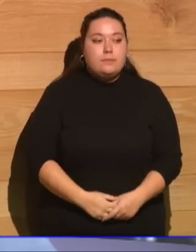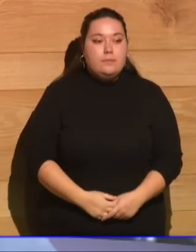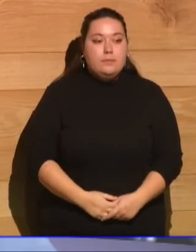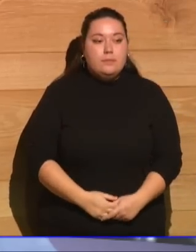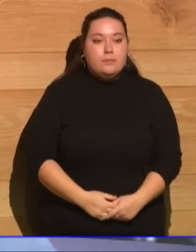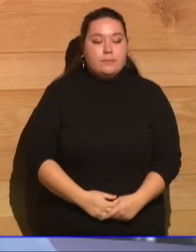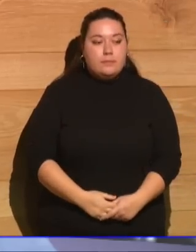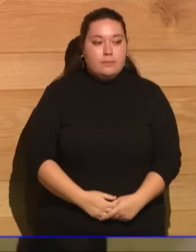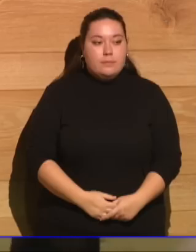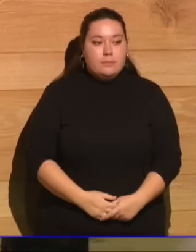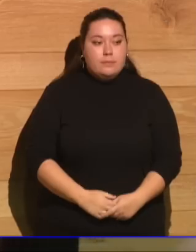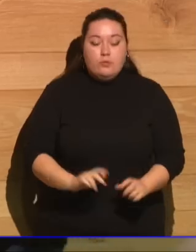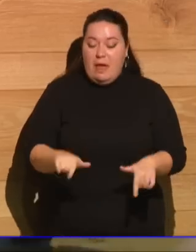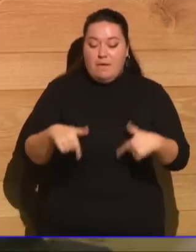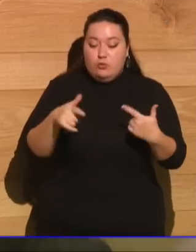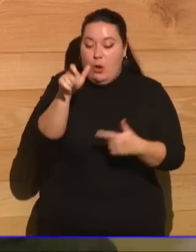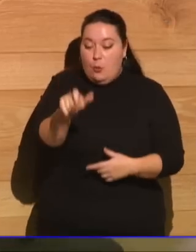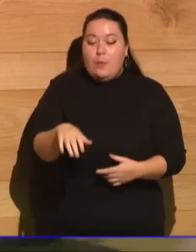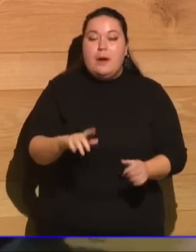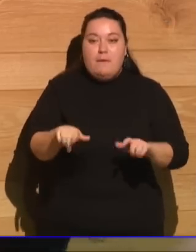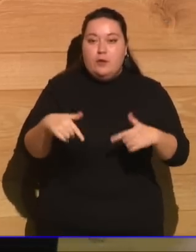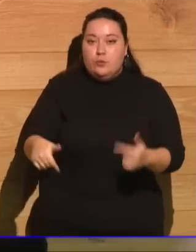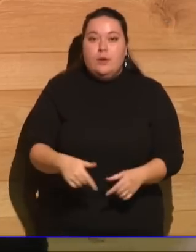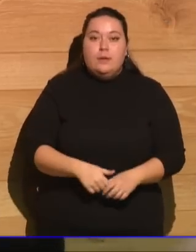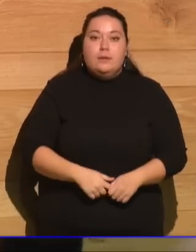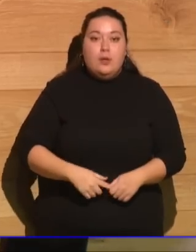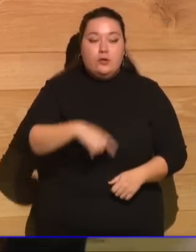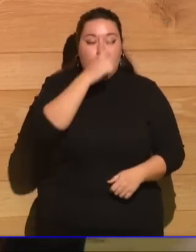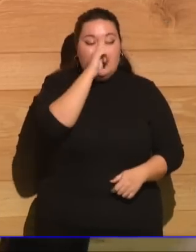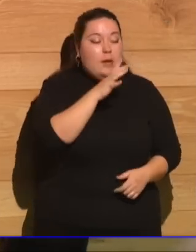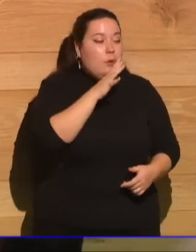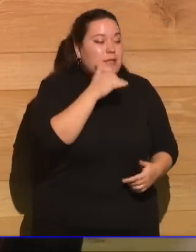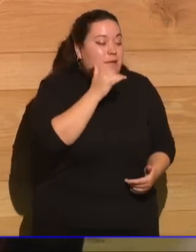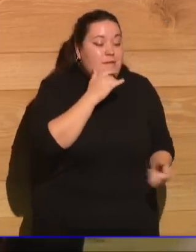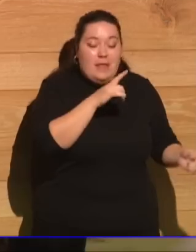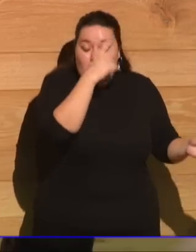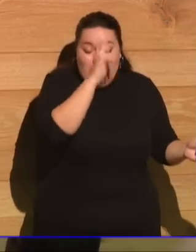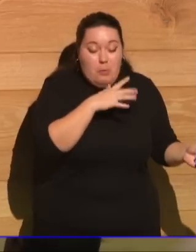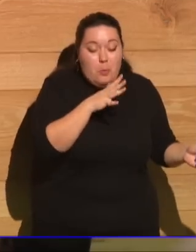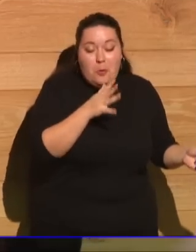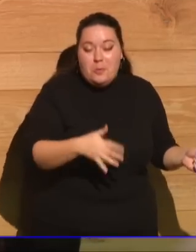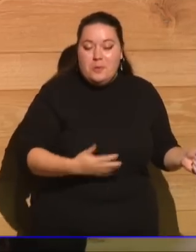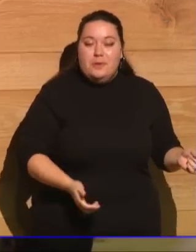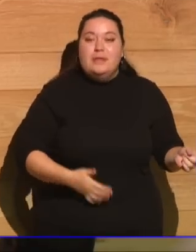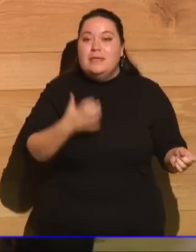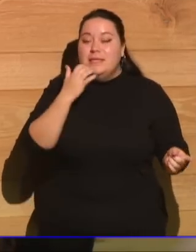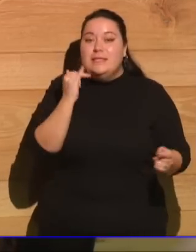No, hay medida. O sea, Basura humana. no hay medida. No sabes Absurdo. dónde, no sabes dónde se va a indignar. Cuando Javi regala una cosa, le ha quitado el